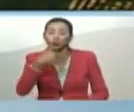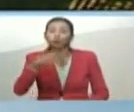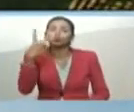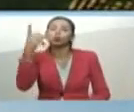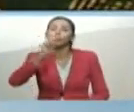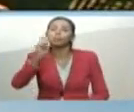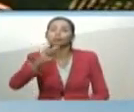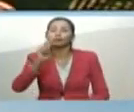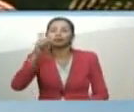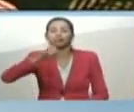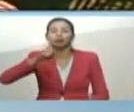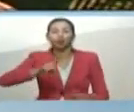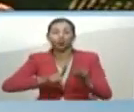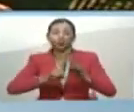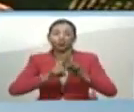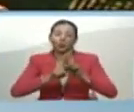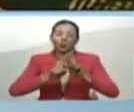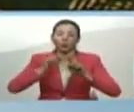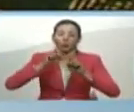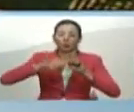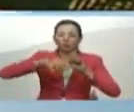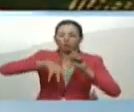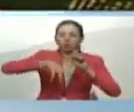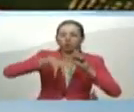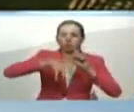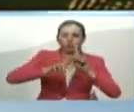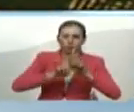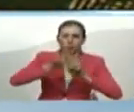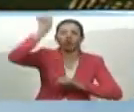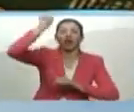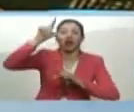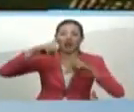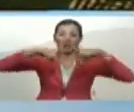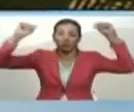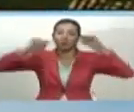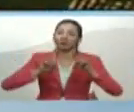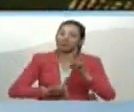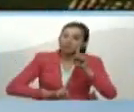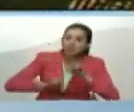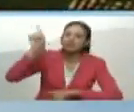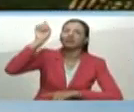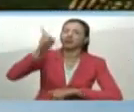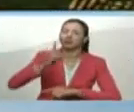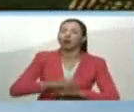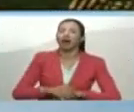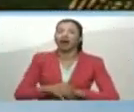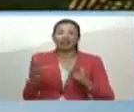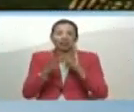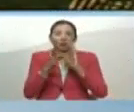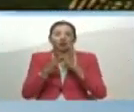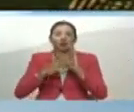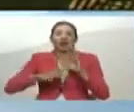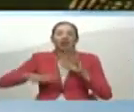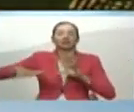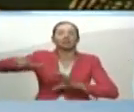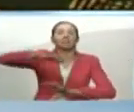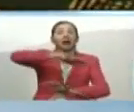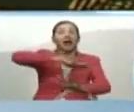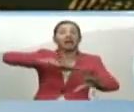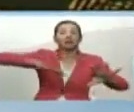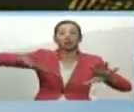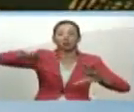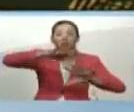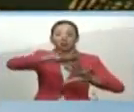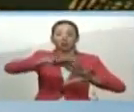la Luna. Bueno, y si es una complicación, toda la tecnología espacial, el tipo de motores, la cosa, el combustible,